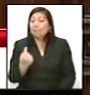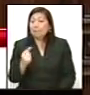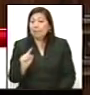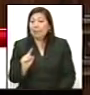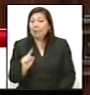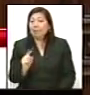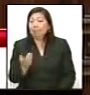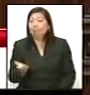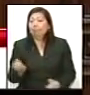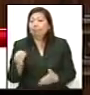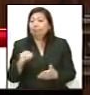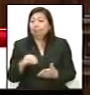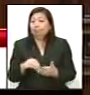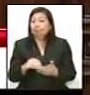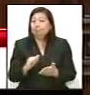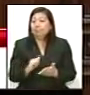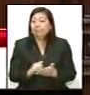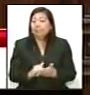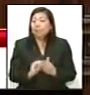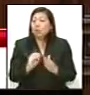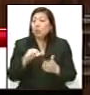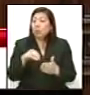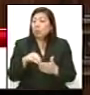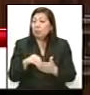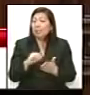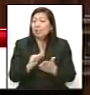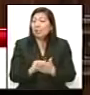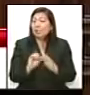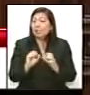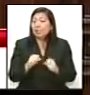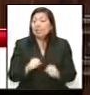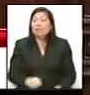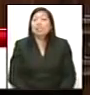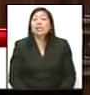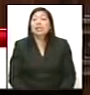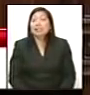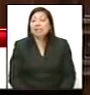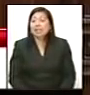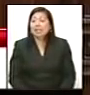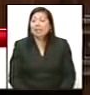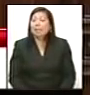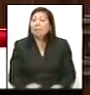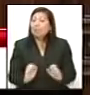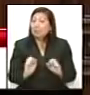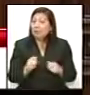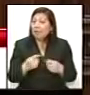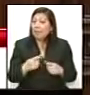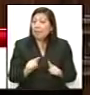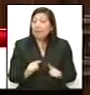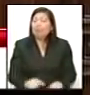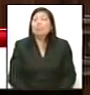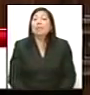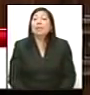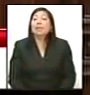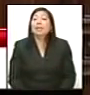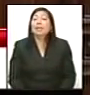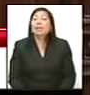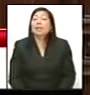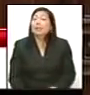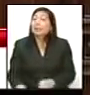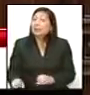eran complementarias y cumplían un papel de permitir que